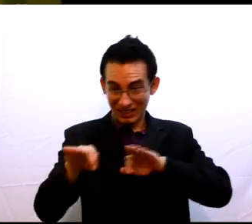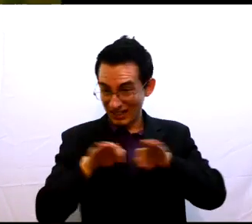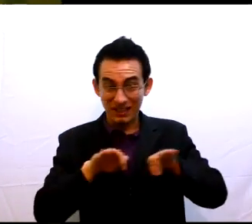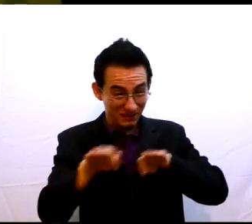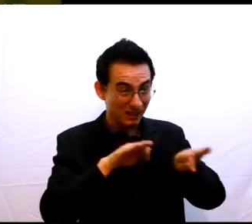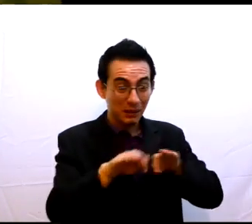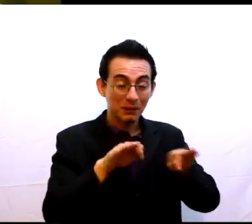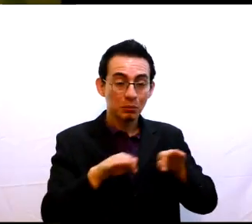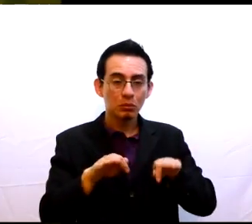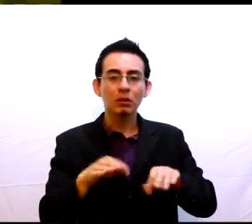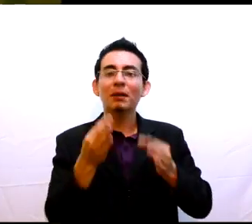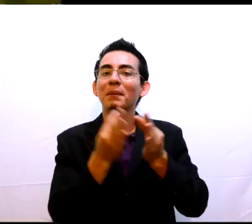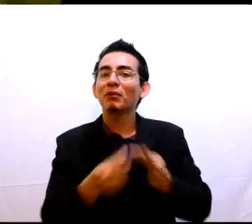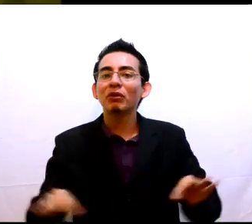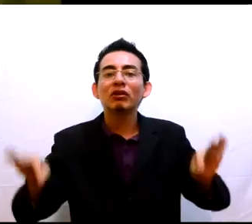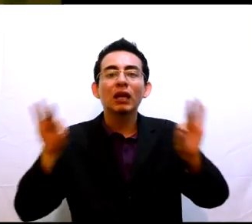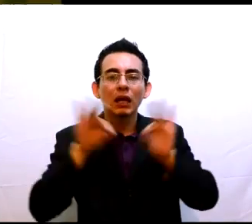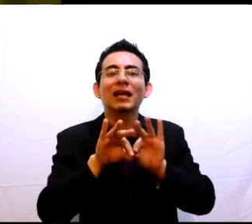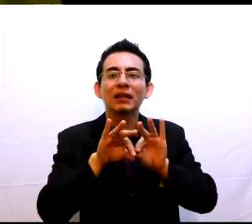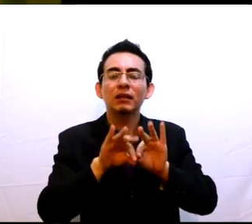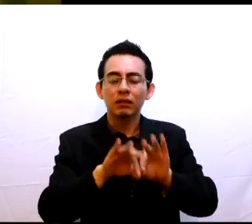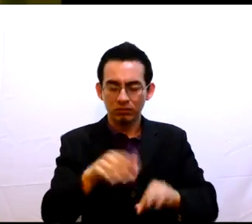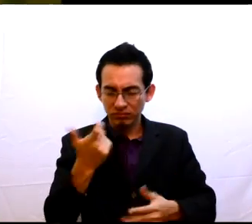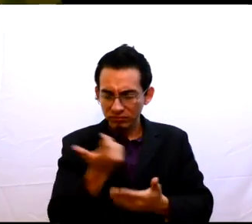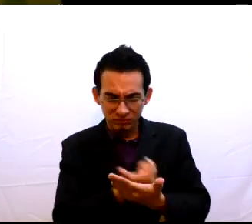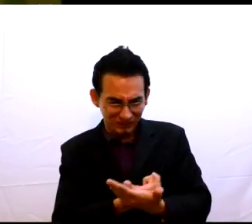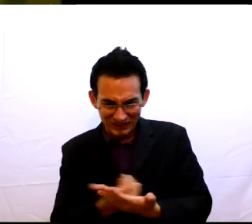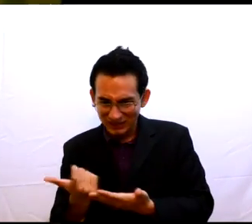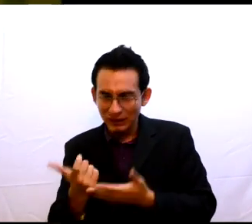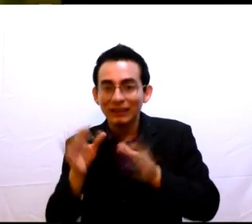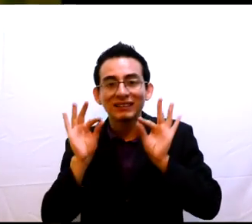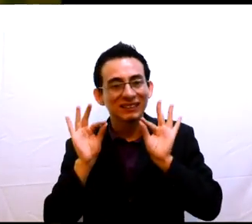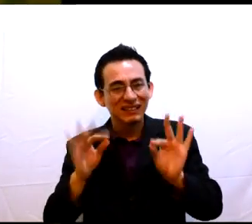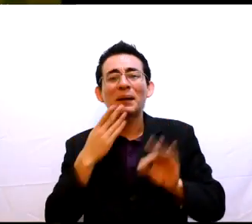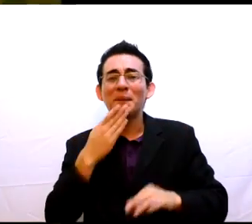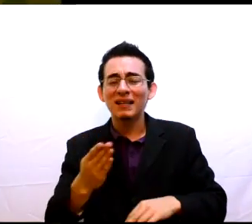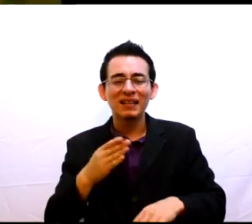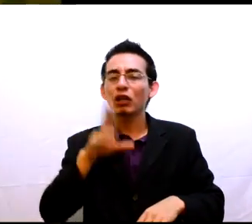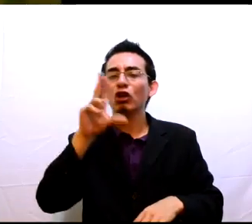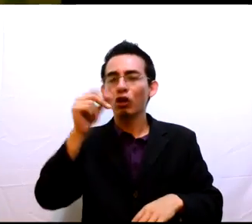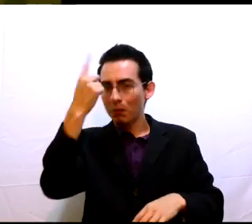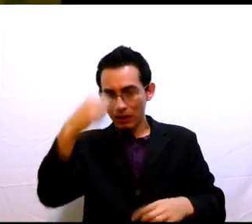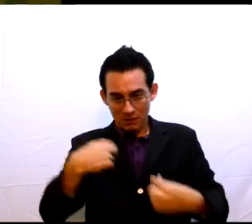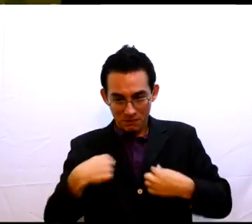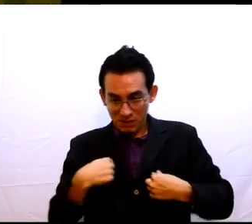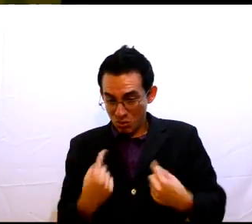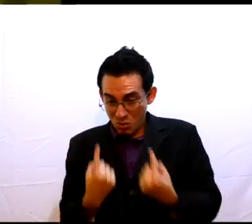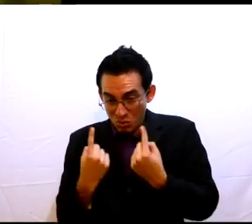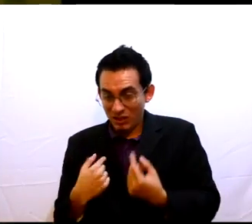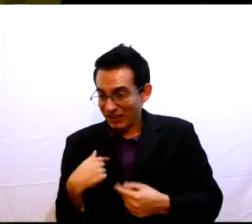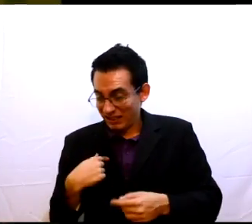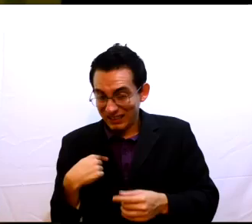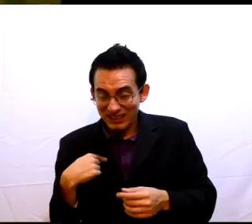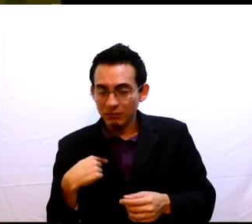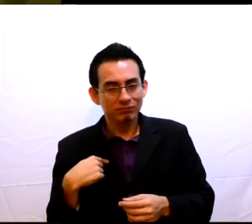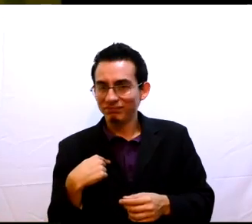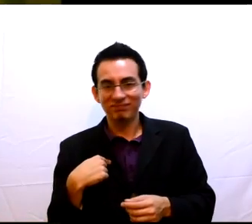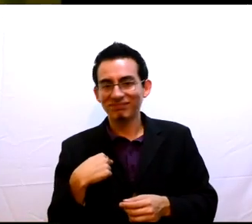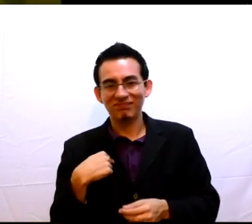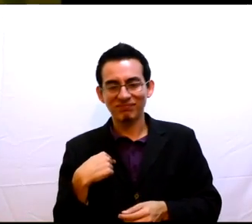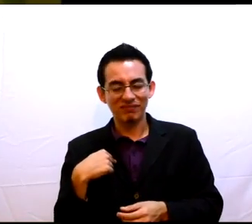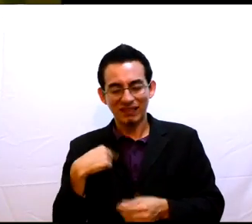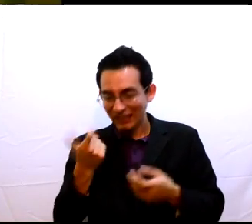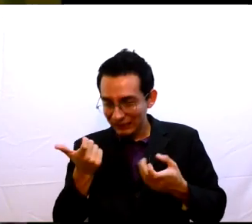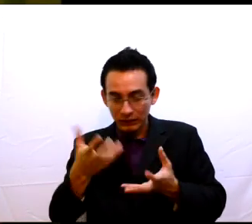trabajo tú tengas tus recursos para vivir pero no solo para ti sino para apoyar la obra